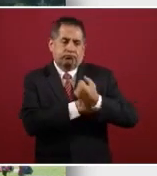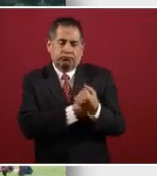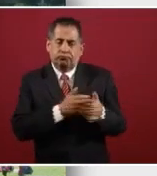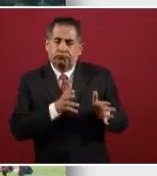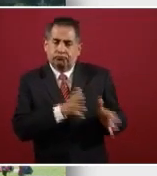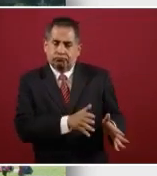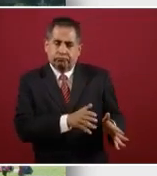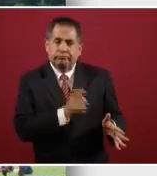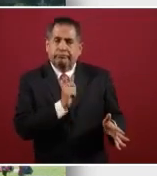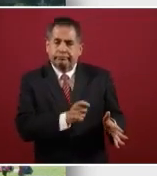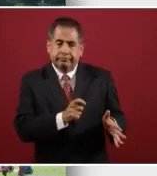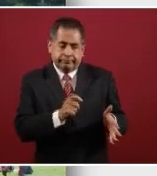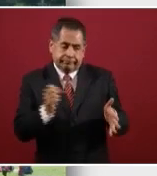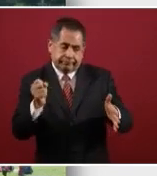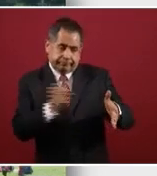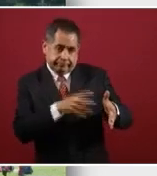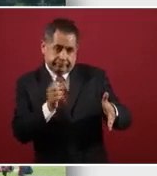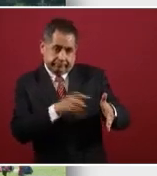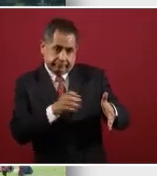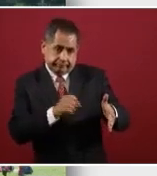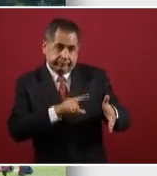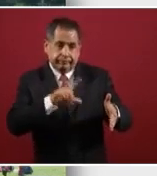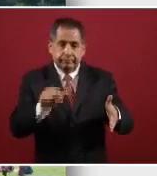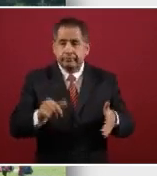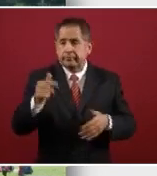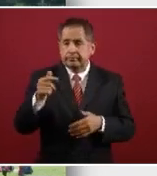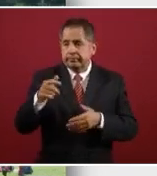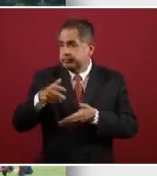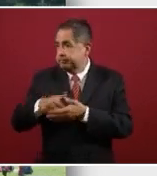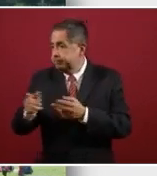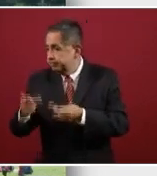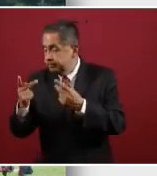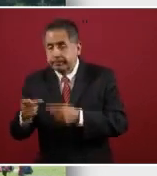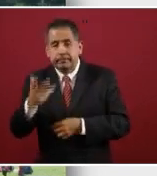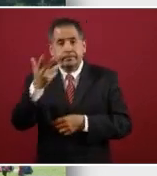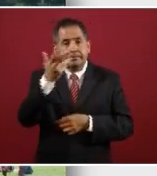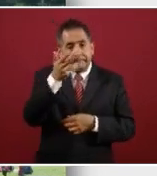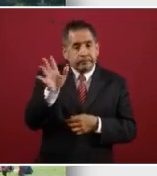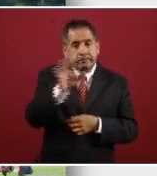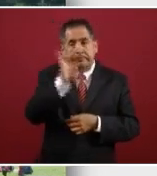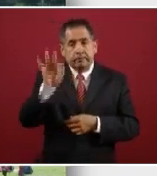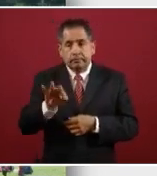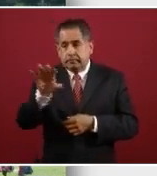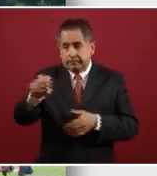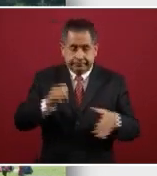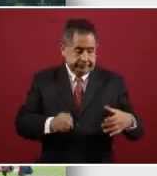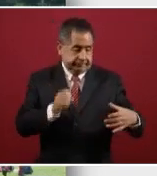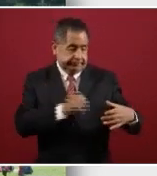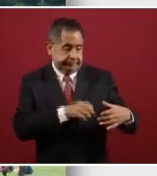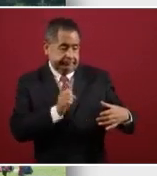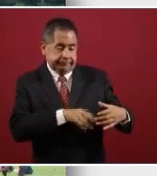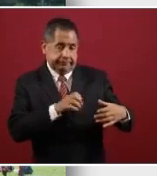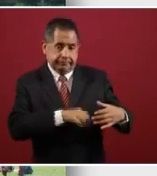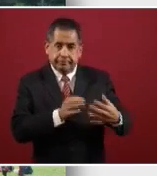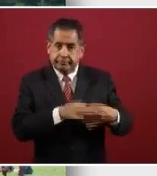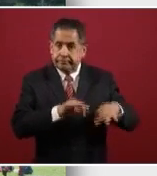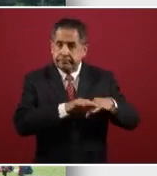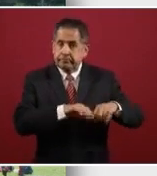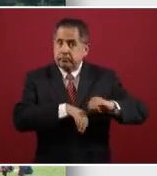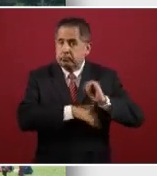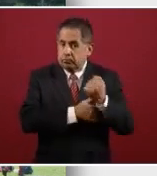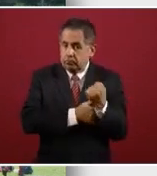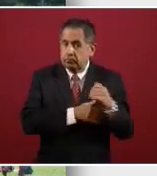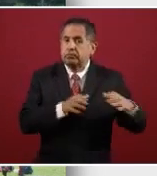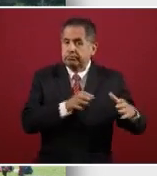se inicia con el ahorro. Creemos muy importante nosotros fomentar el ahorro desde un principio, por eso